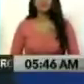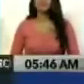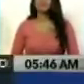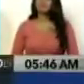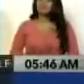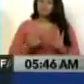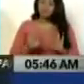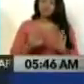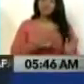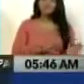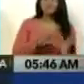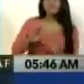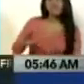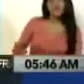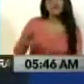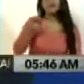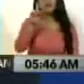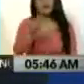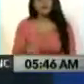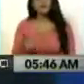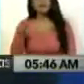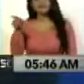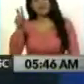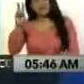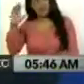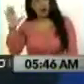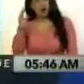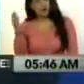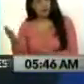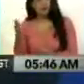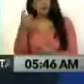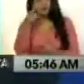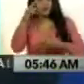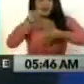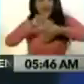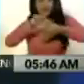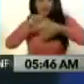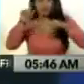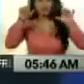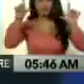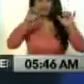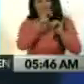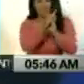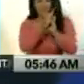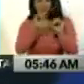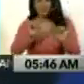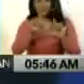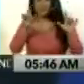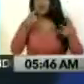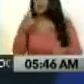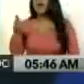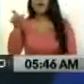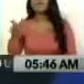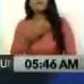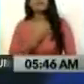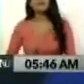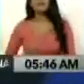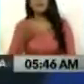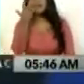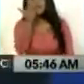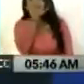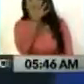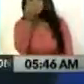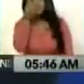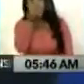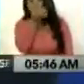materia de los compañeros hermanos colombianos, Santos llevará el nuevo acuerdo de paz al Congreso, y ahí destacó justamente